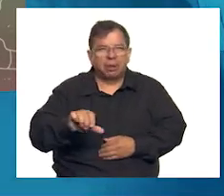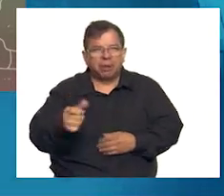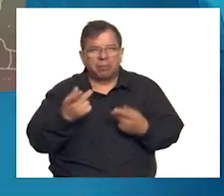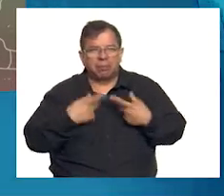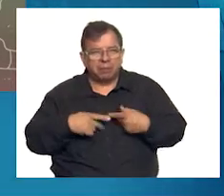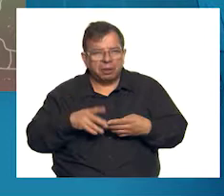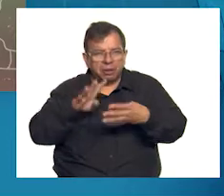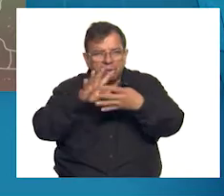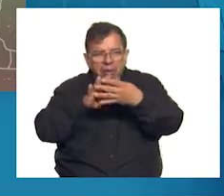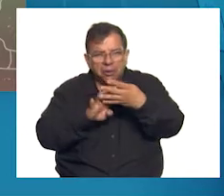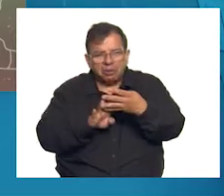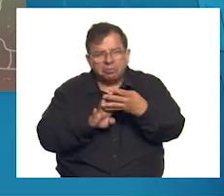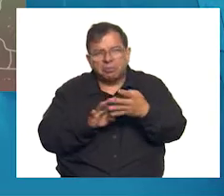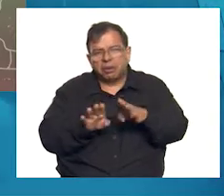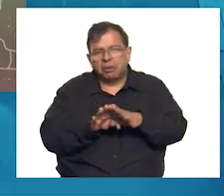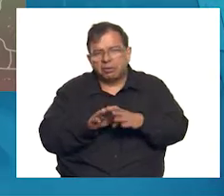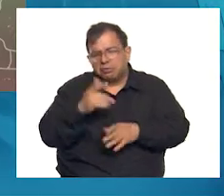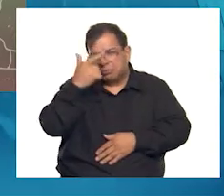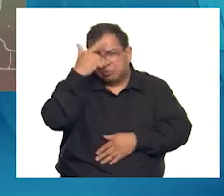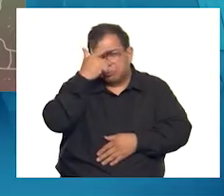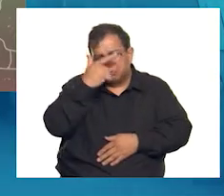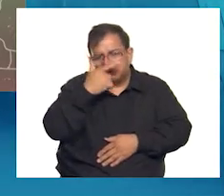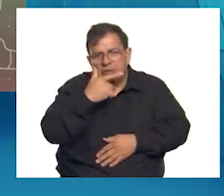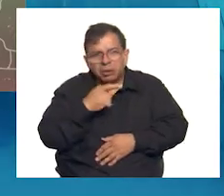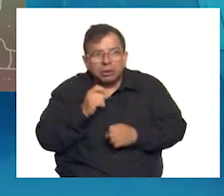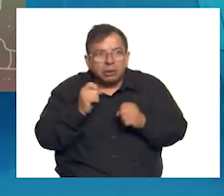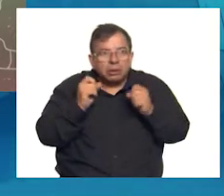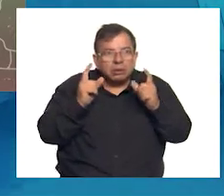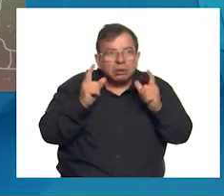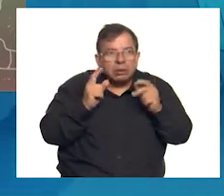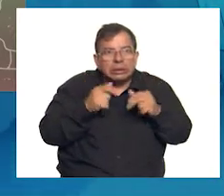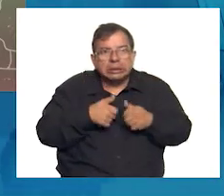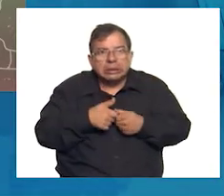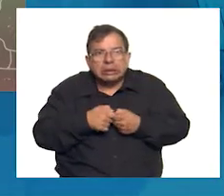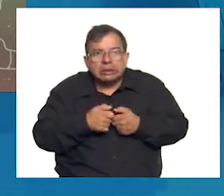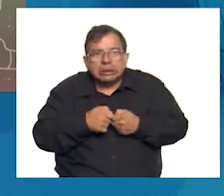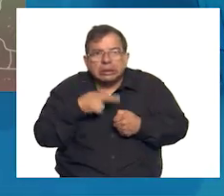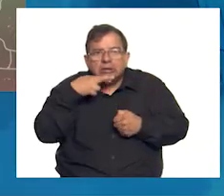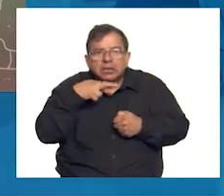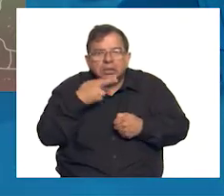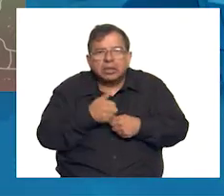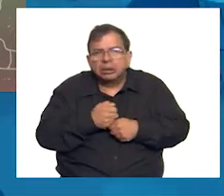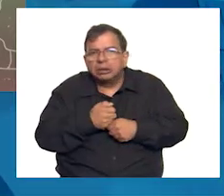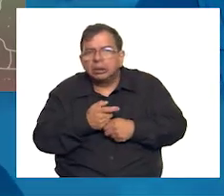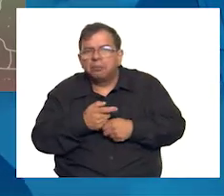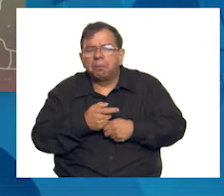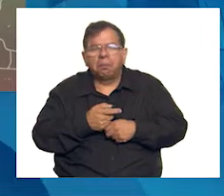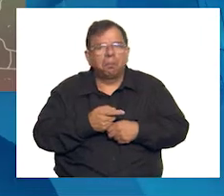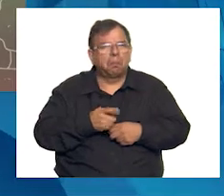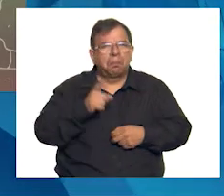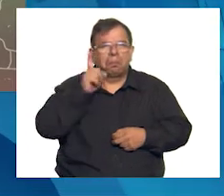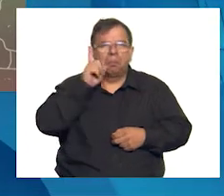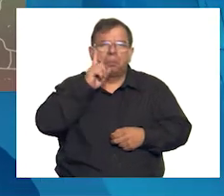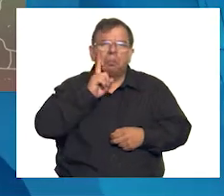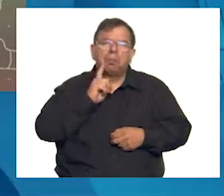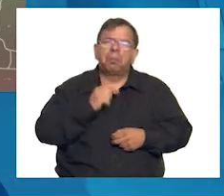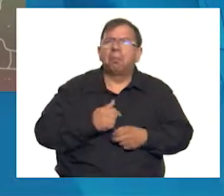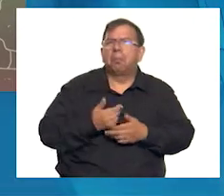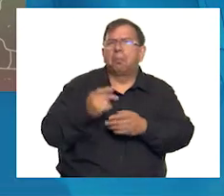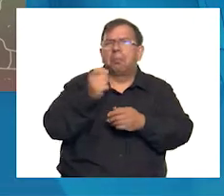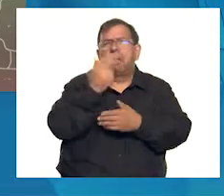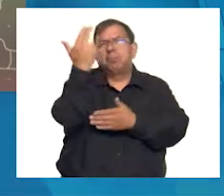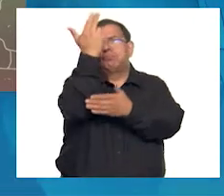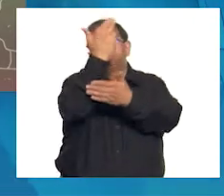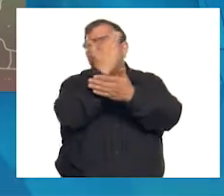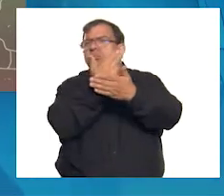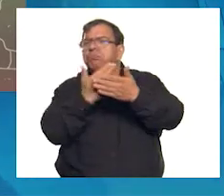presos que se pasaban la noche en vela, rezando por su alma, Soledad se pasó dibujando un barco con